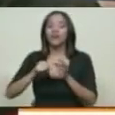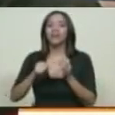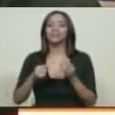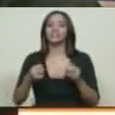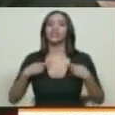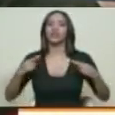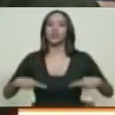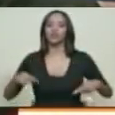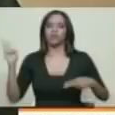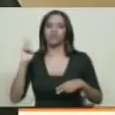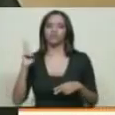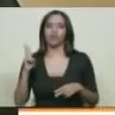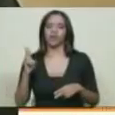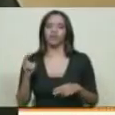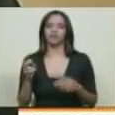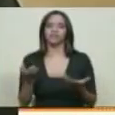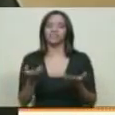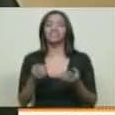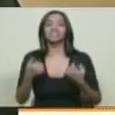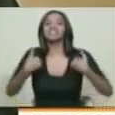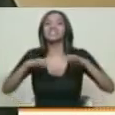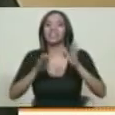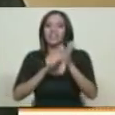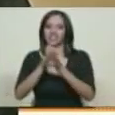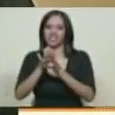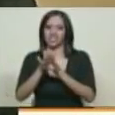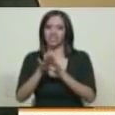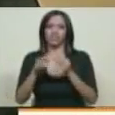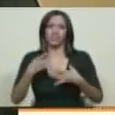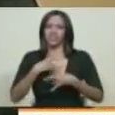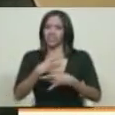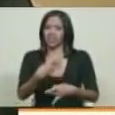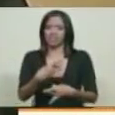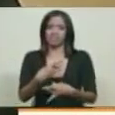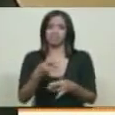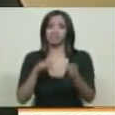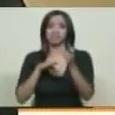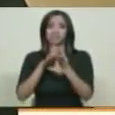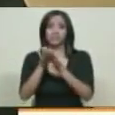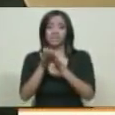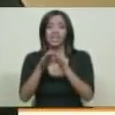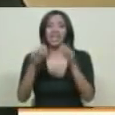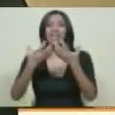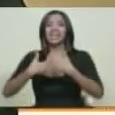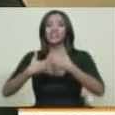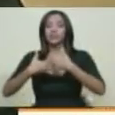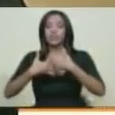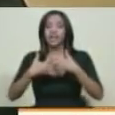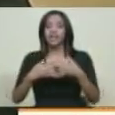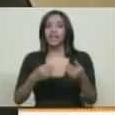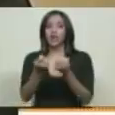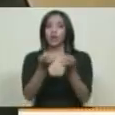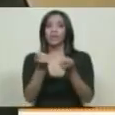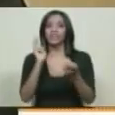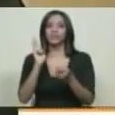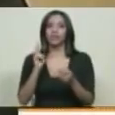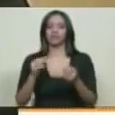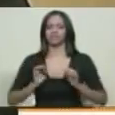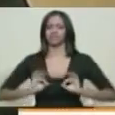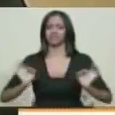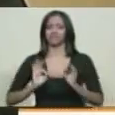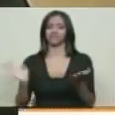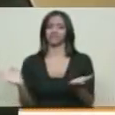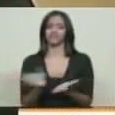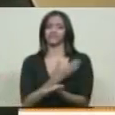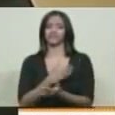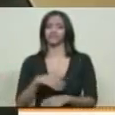venezolanas. Ni siquiera les interesa un desarrollo de Venezuela. No les interesa ni siquiera un desarrollo industrial o un desarrollo económico de Venezuela, para nada. Aquel que está pensando